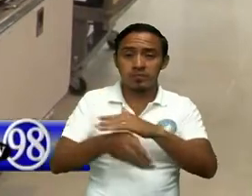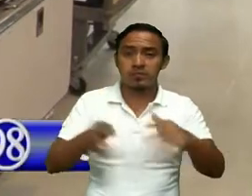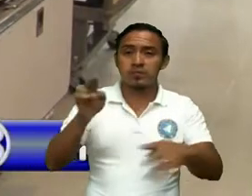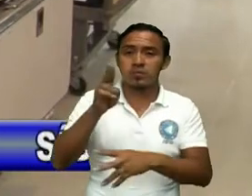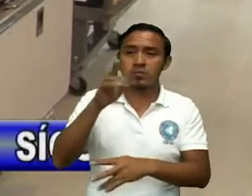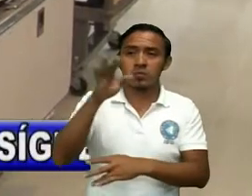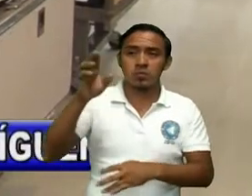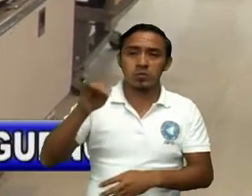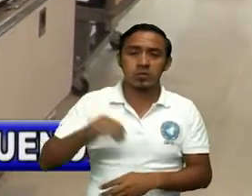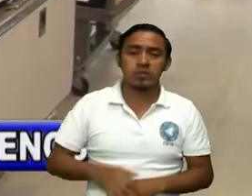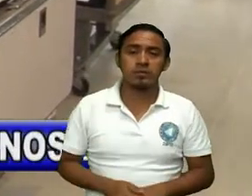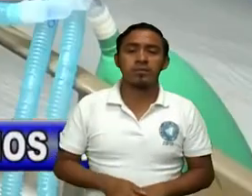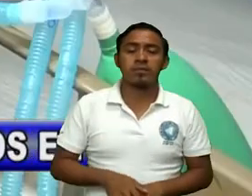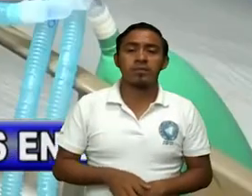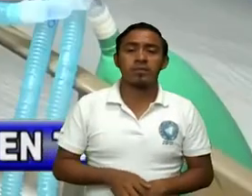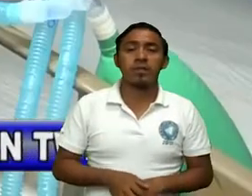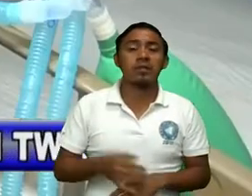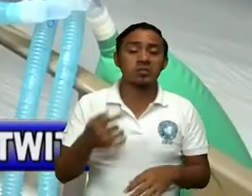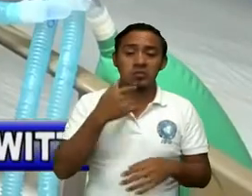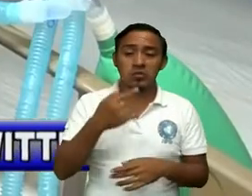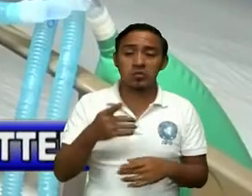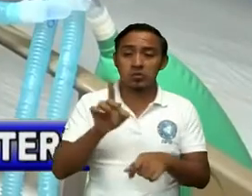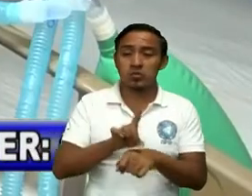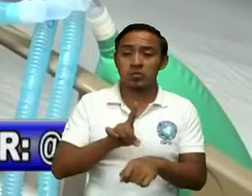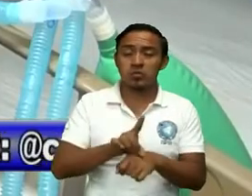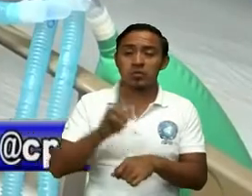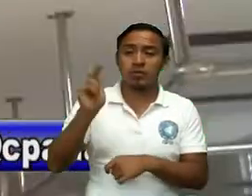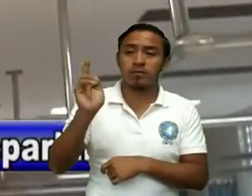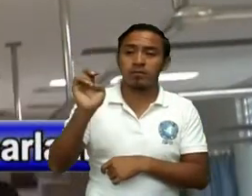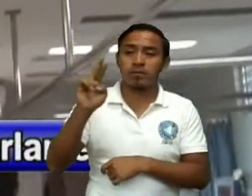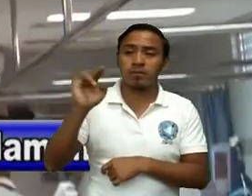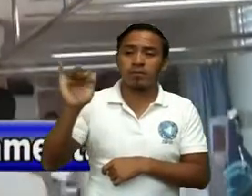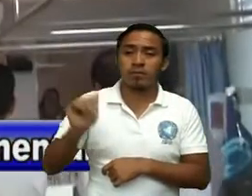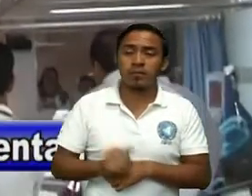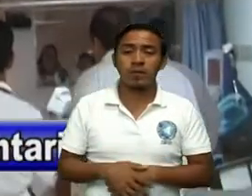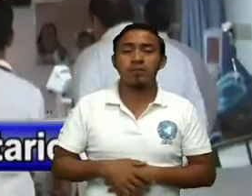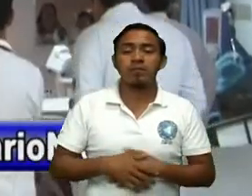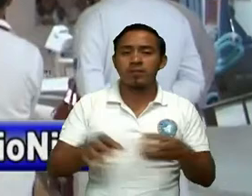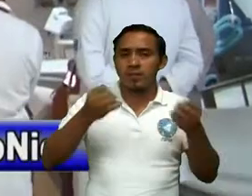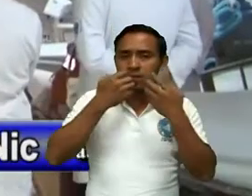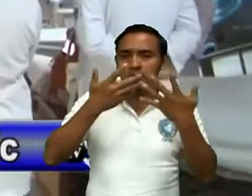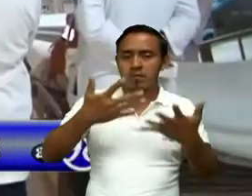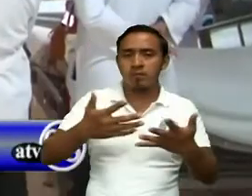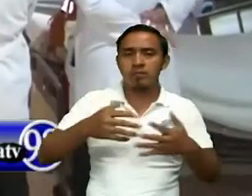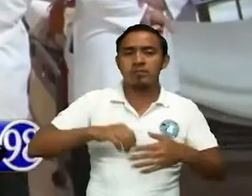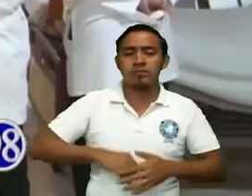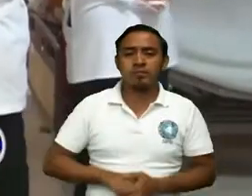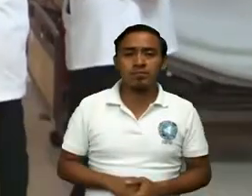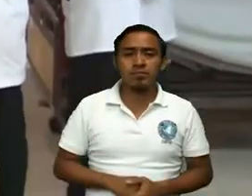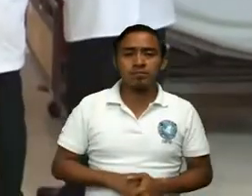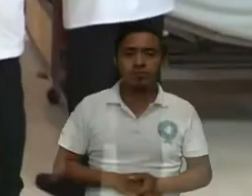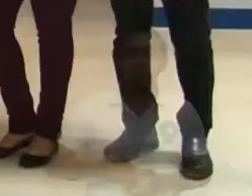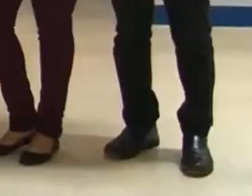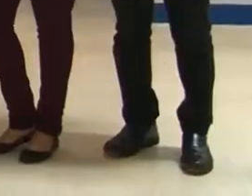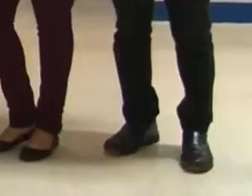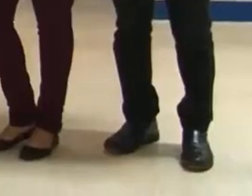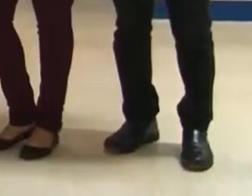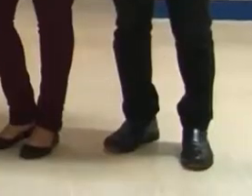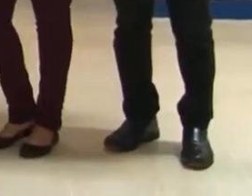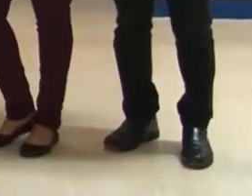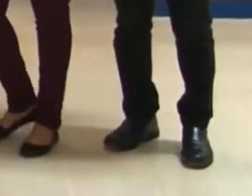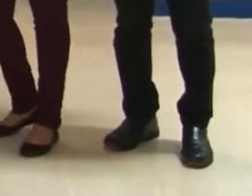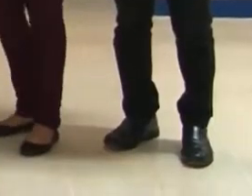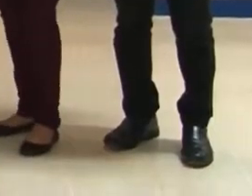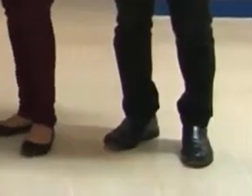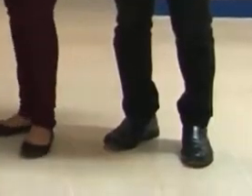de cuidados intensivos, aseguró la doctora Kenia Grillo. Con cámara de Wendel Noguera para el canal parlamentario, informó